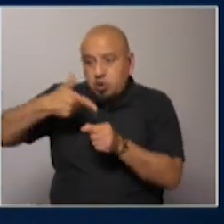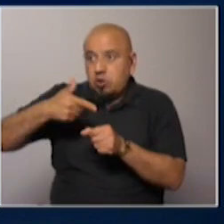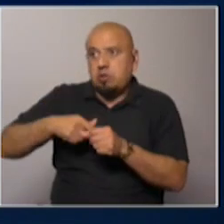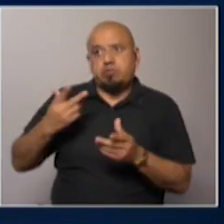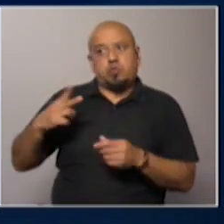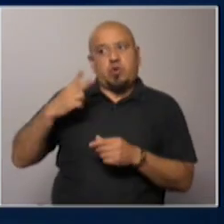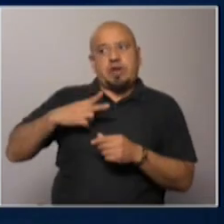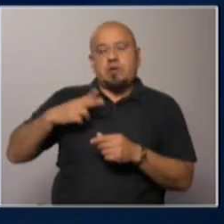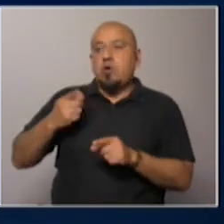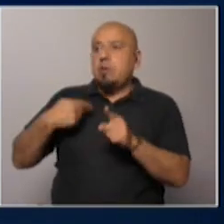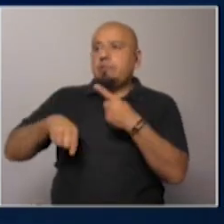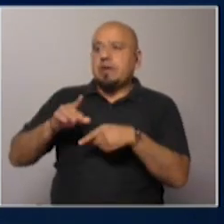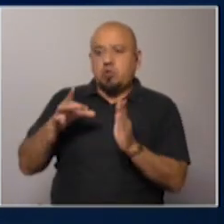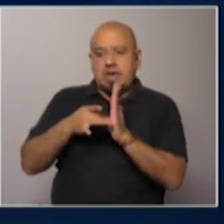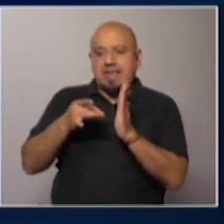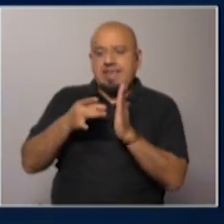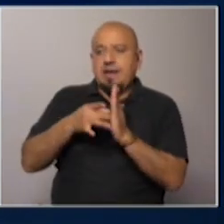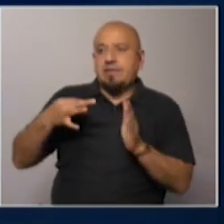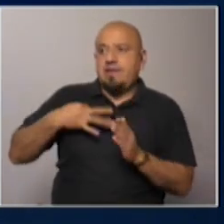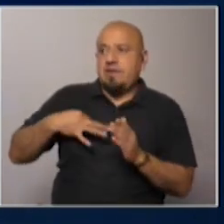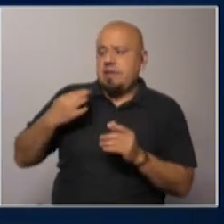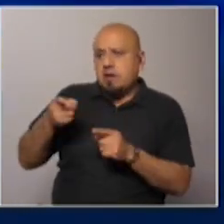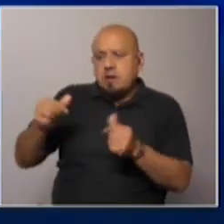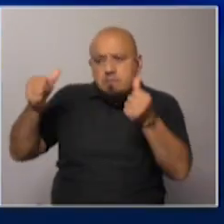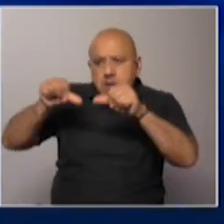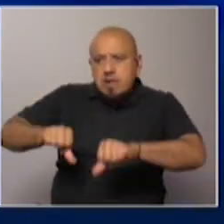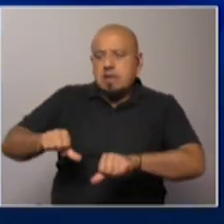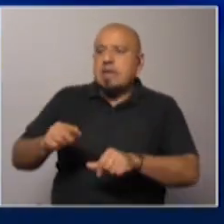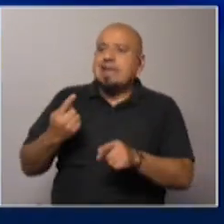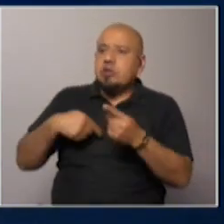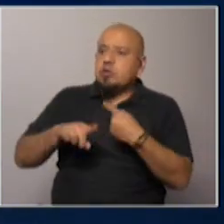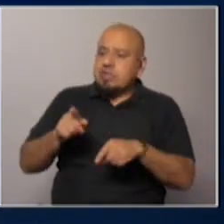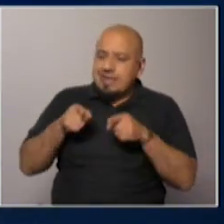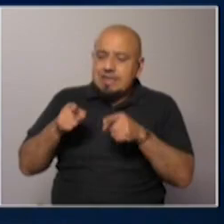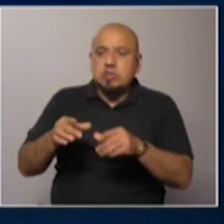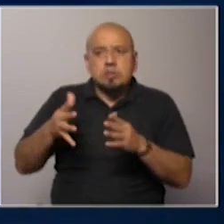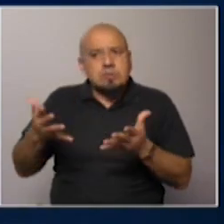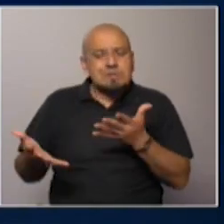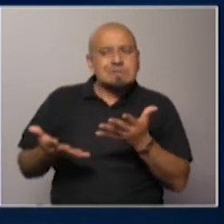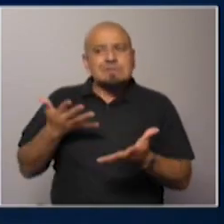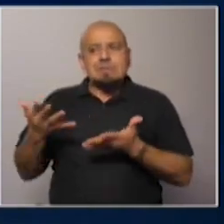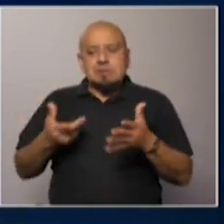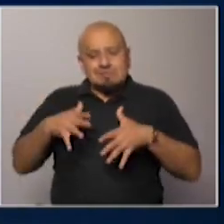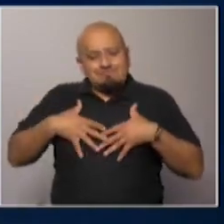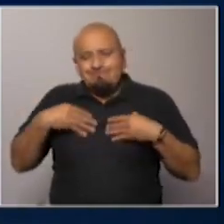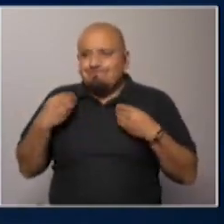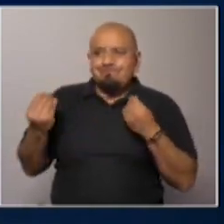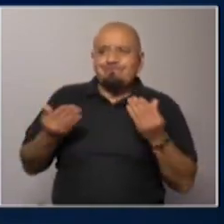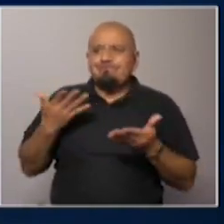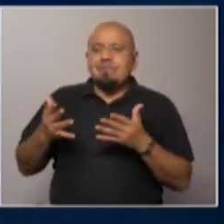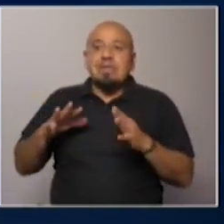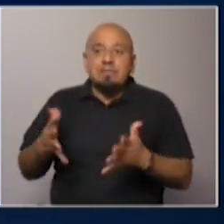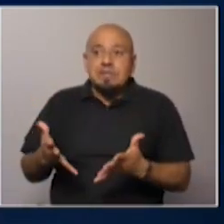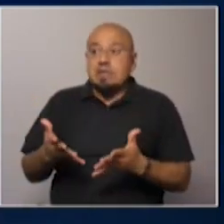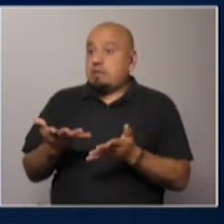tienen hoy niveles de vida comparados con algunos países de áfrica y eso evidentemente genera resentimientos malestares que producen